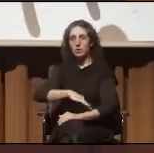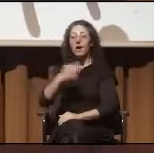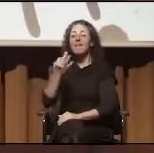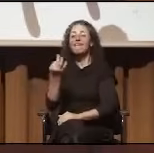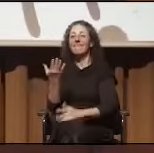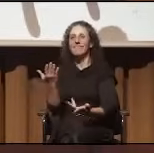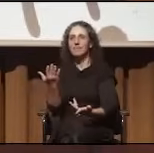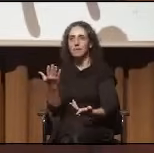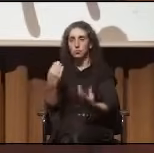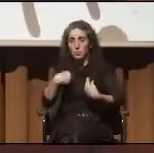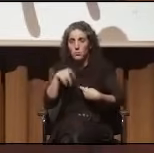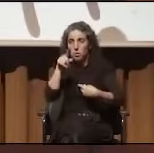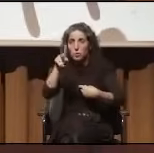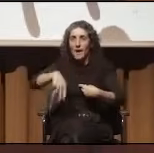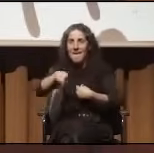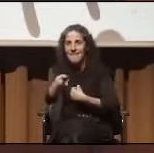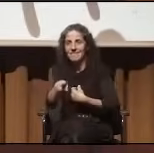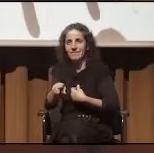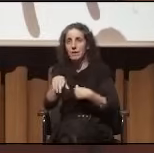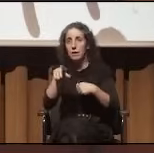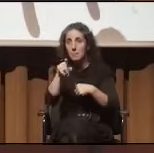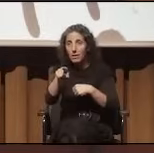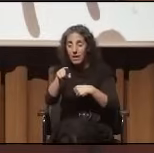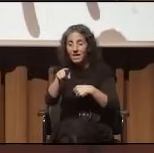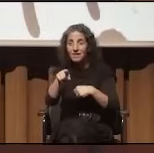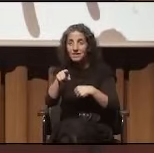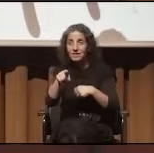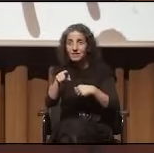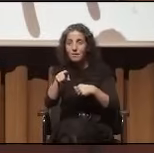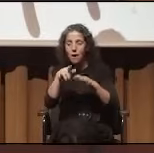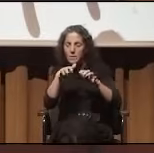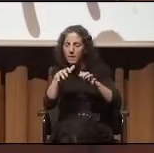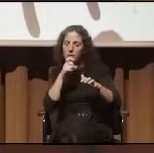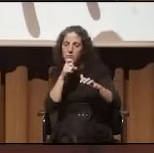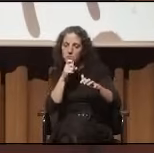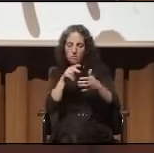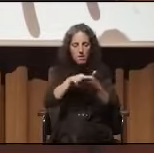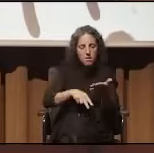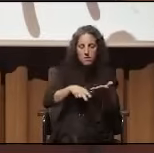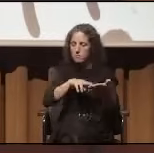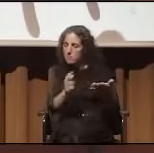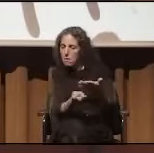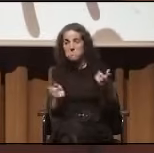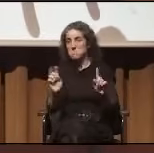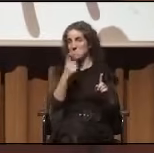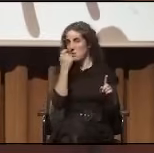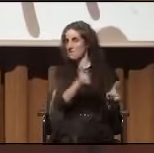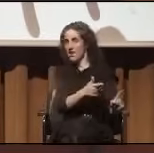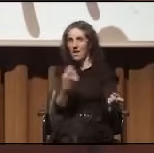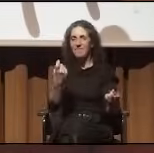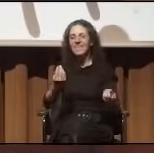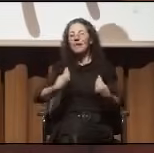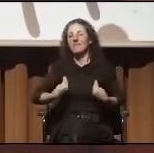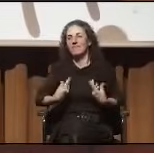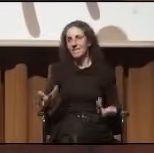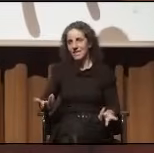puedes adquirirla leyendo libros ni aprendiendo de... Es simplemente vivir tú lo que tú eres en plenitud. Todas las tradiciones, las